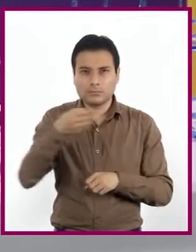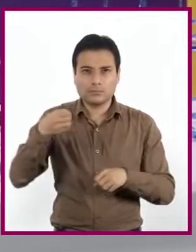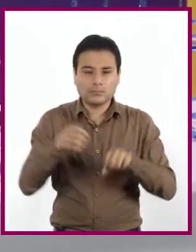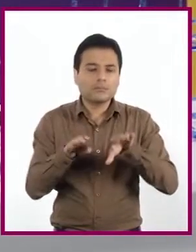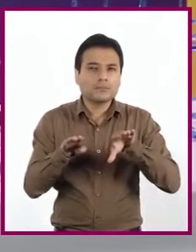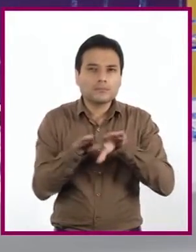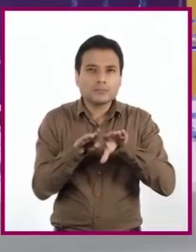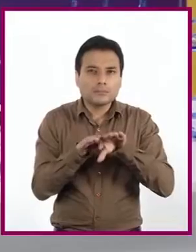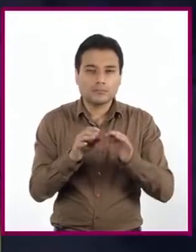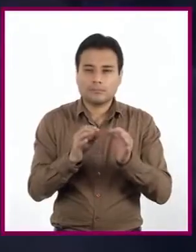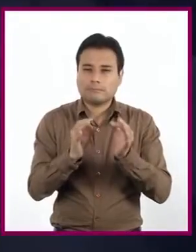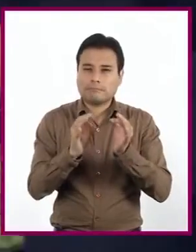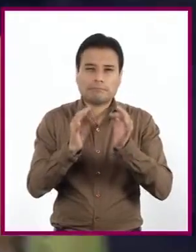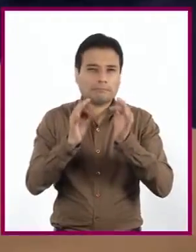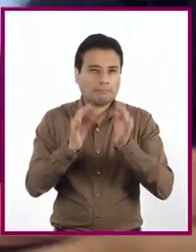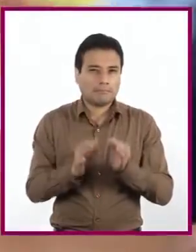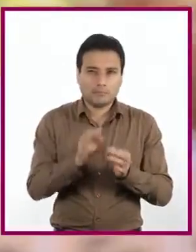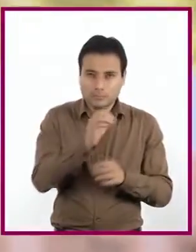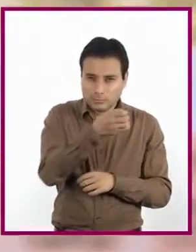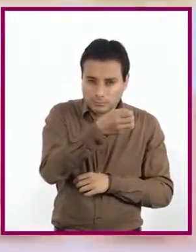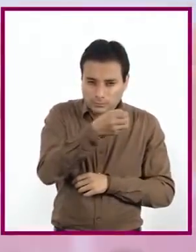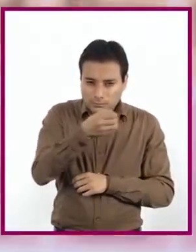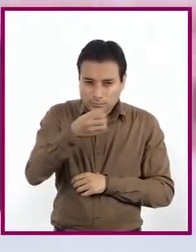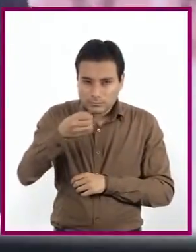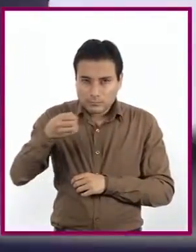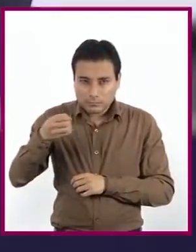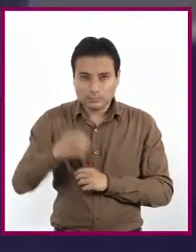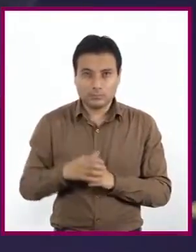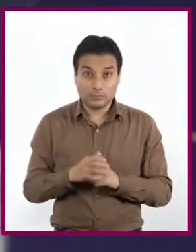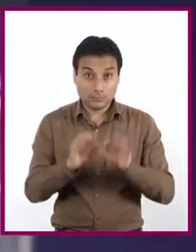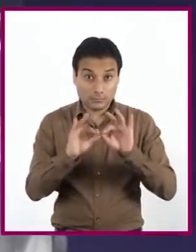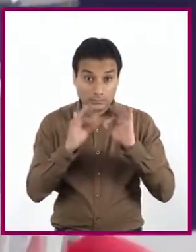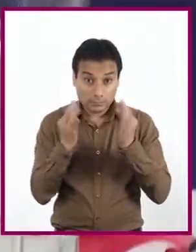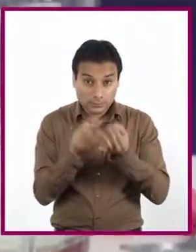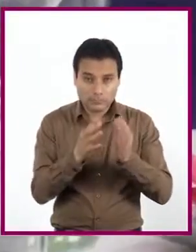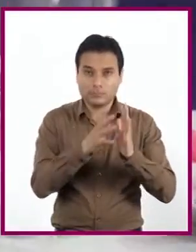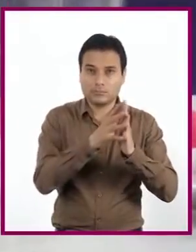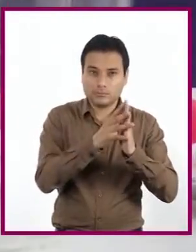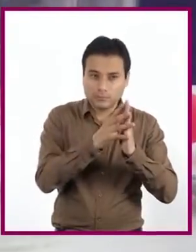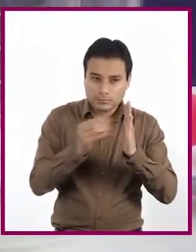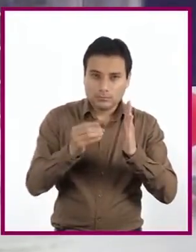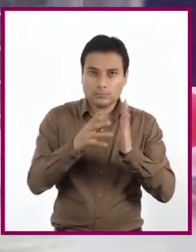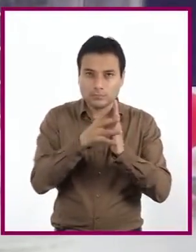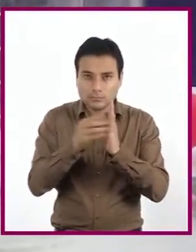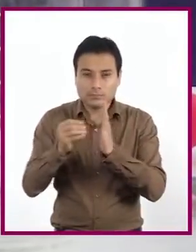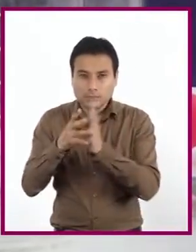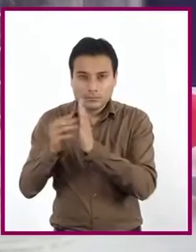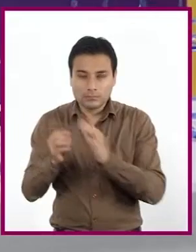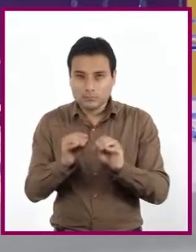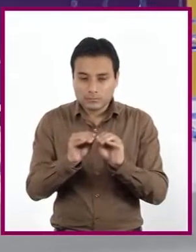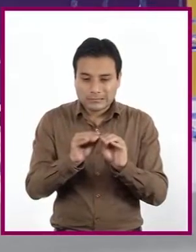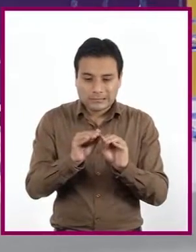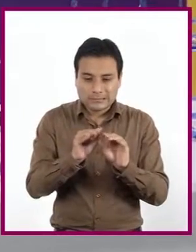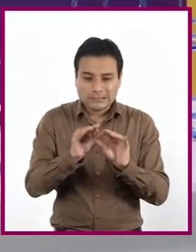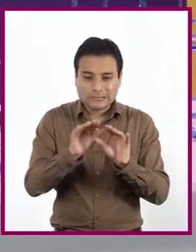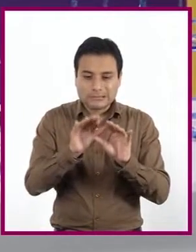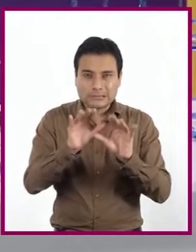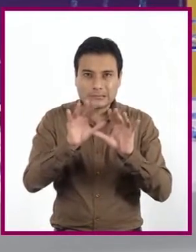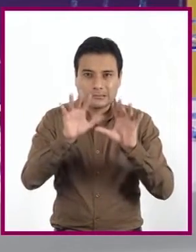simétrica, de forma que se van repitiendo las mismas estructuras a lo largo y ancho de todo el